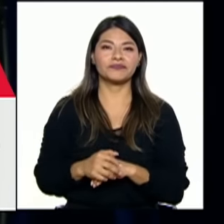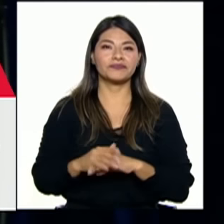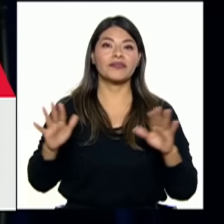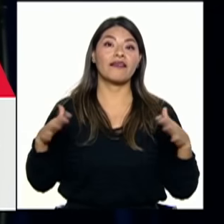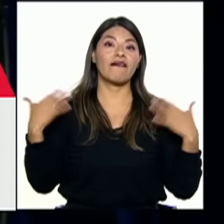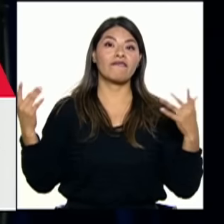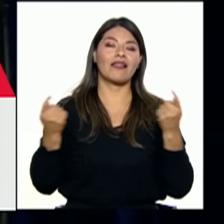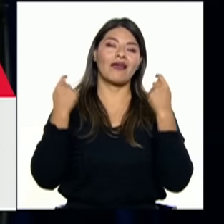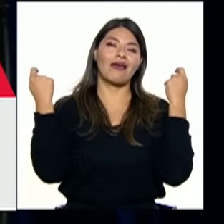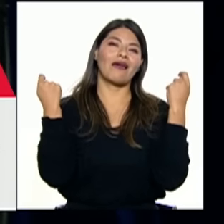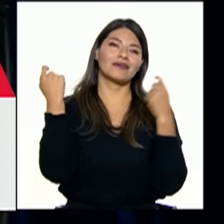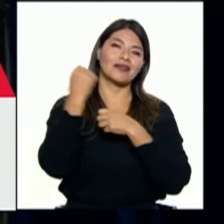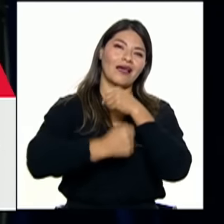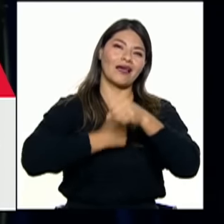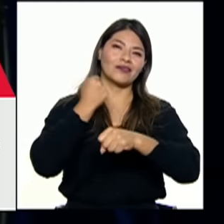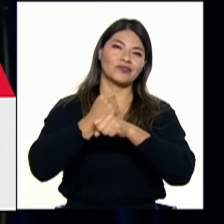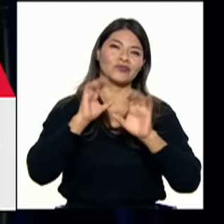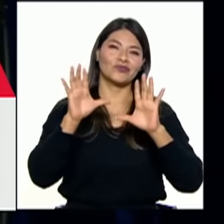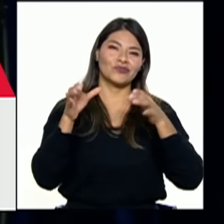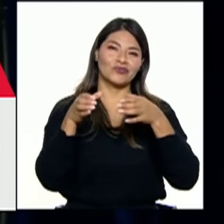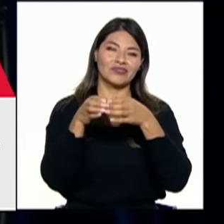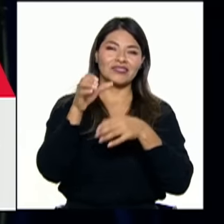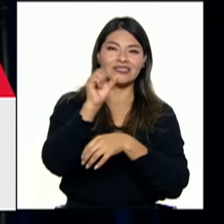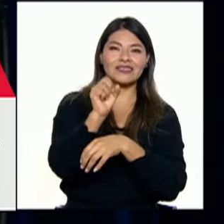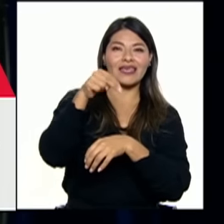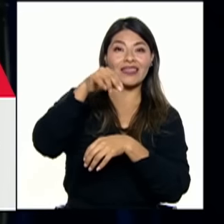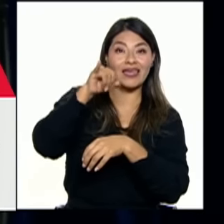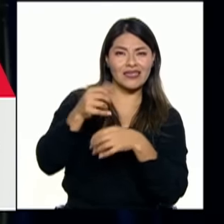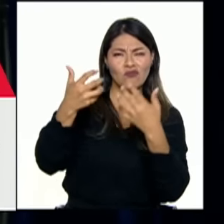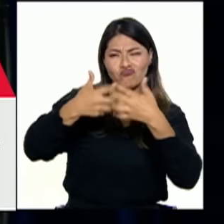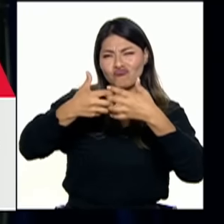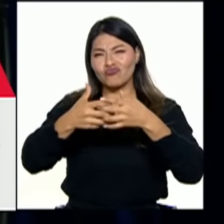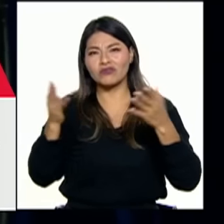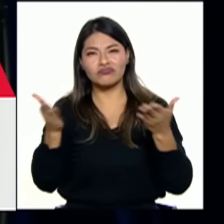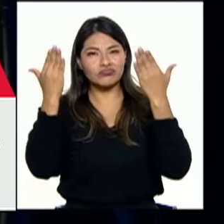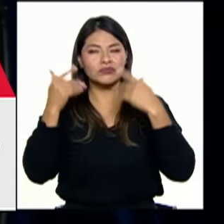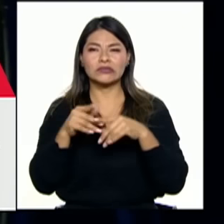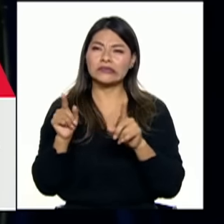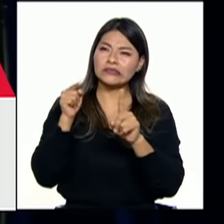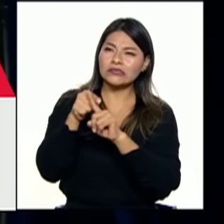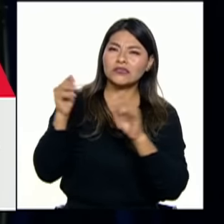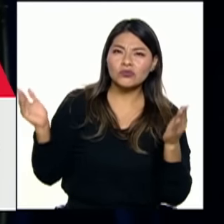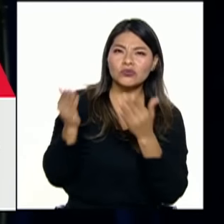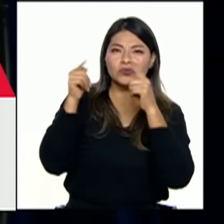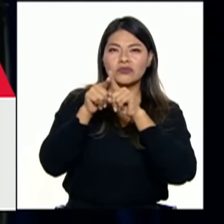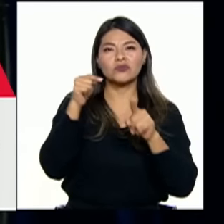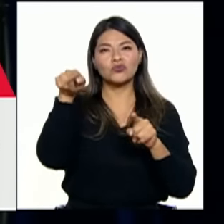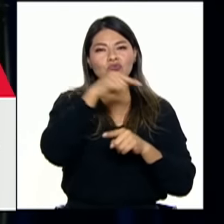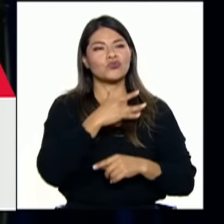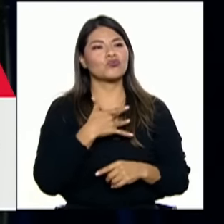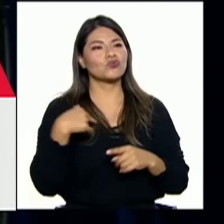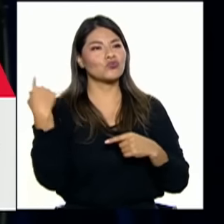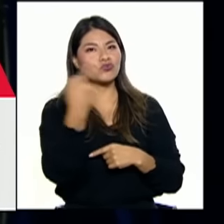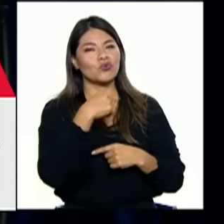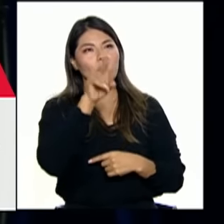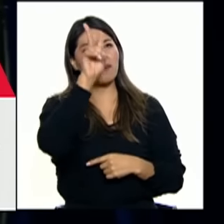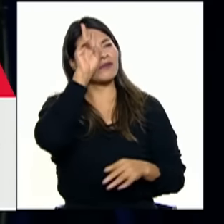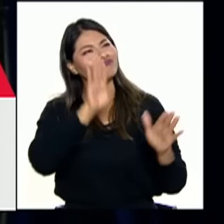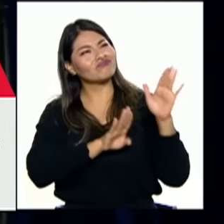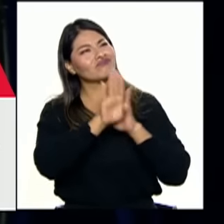¡Feliz aniversario, Sociedad Nacional de Industrias! ¡Que sigan los éxitos y logros en beneficio de nuestra querida